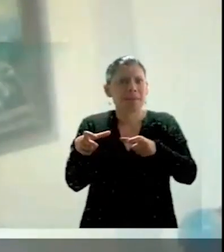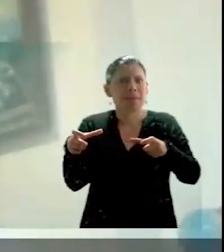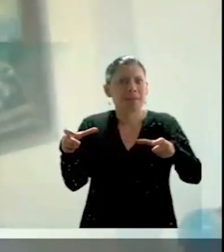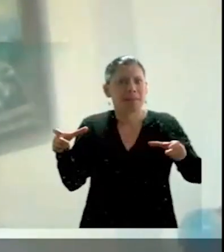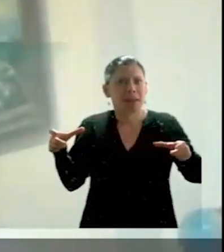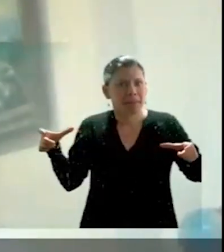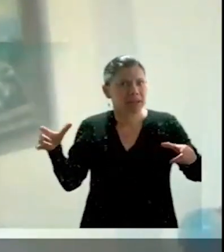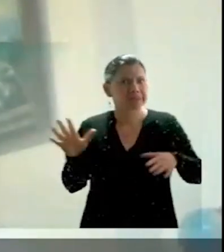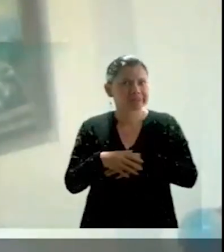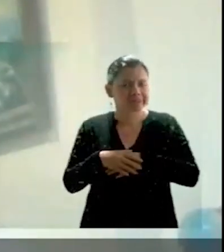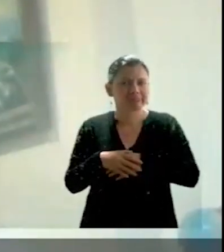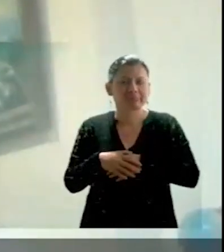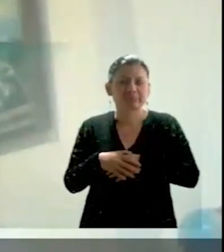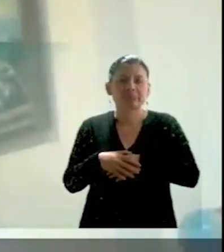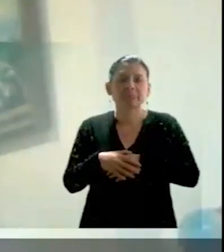decía, de la tutela.